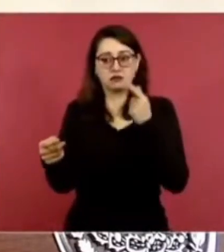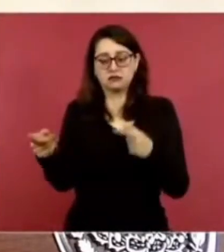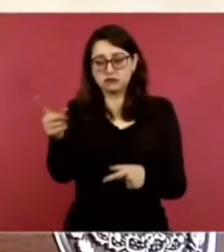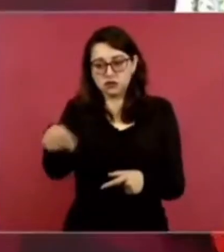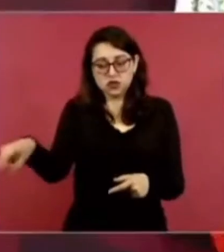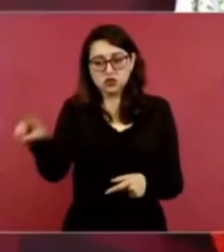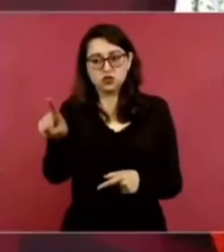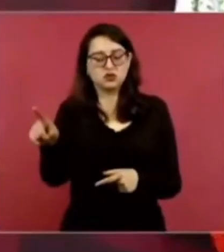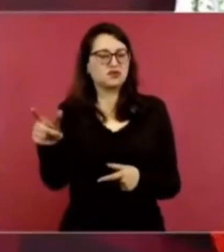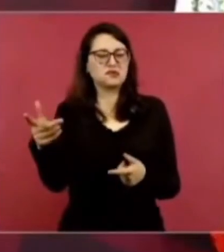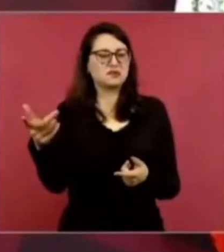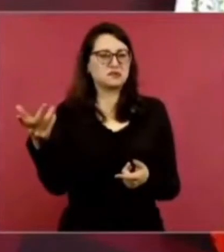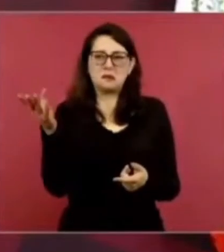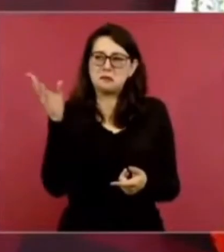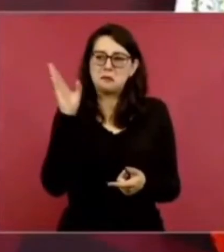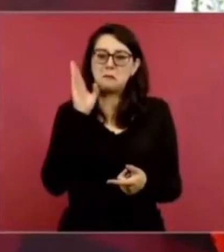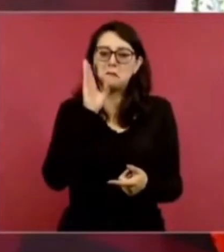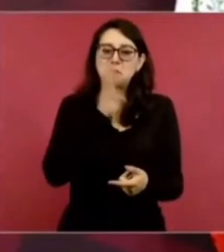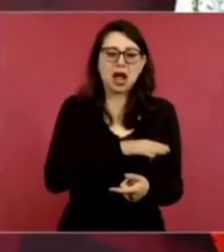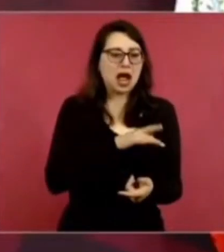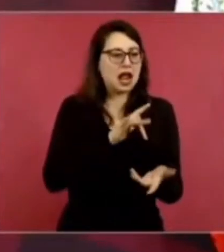reconoce nada.